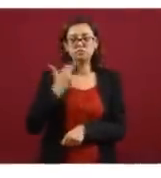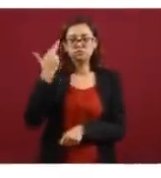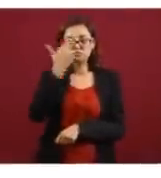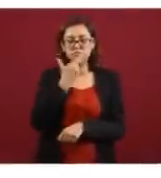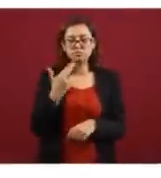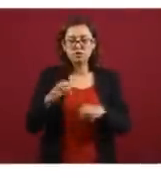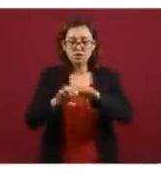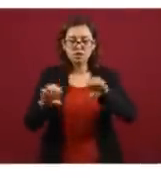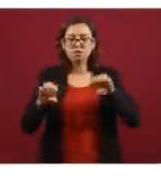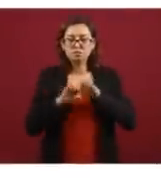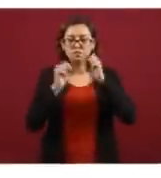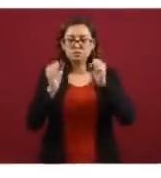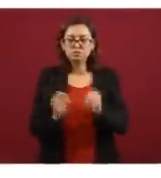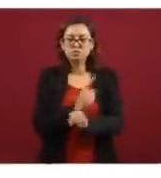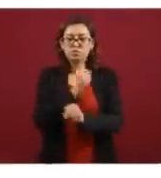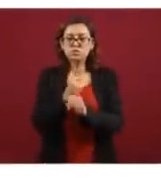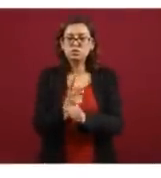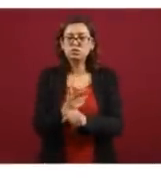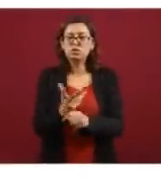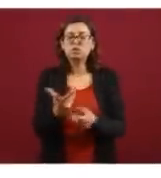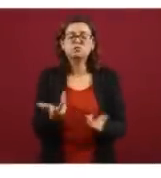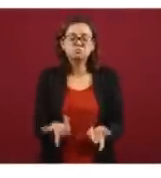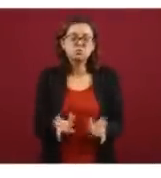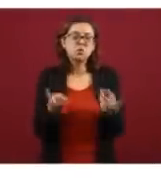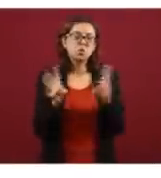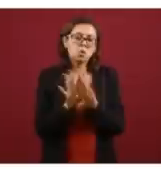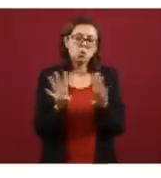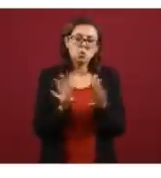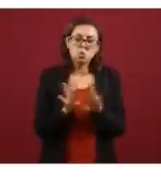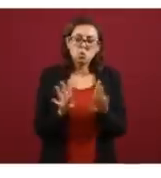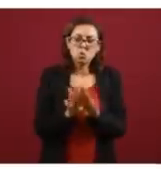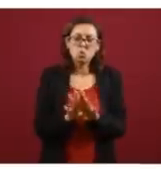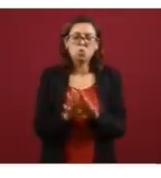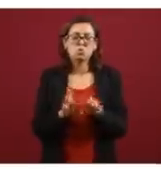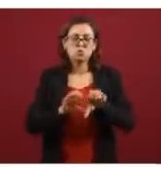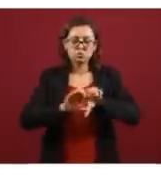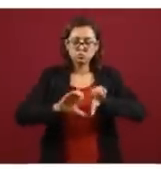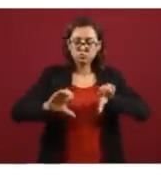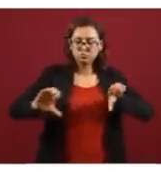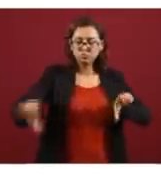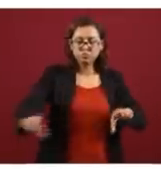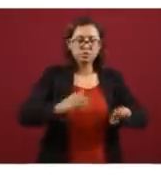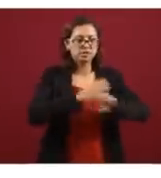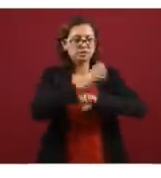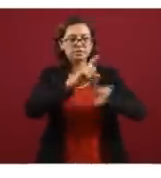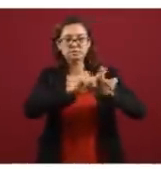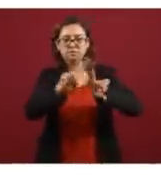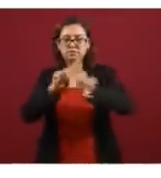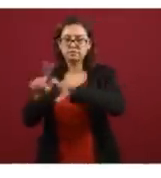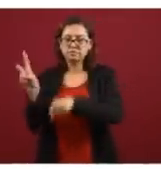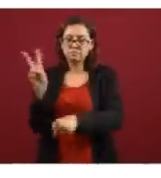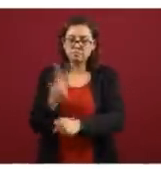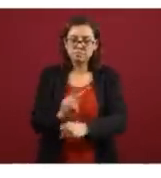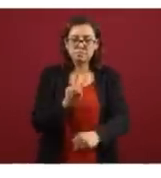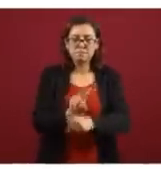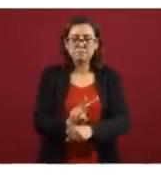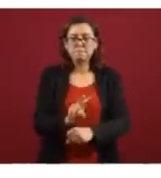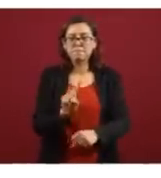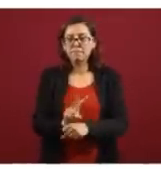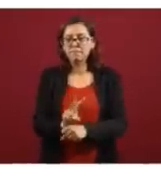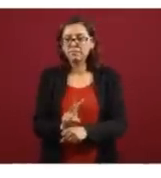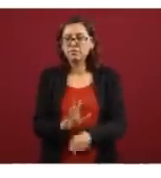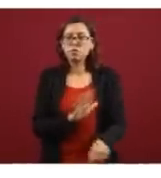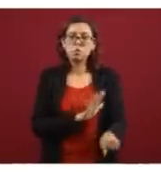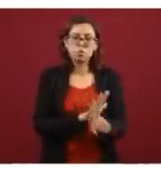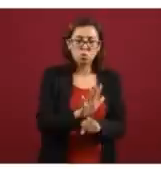de Seguridad sobre cómo están comportándose los ductos en donde se tiene la seguridad, cuáles